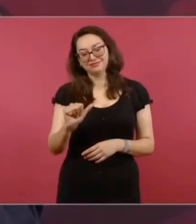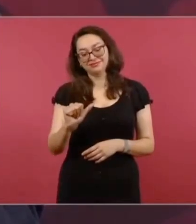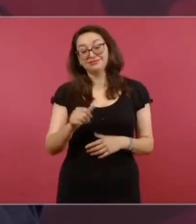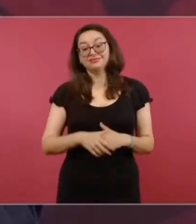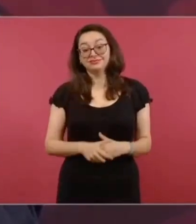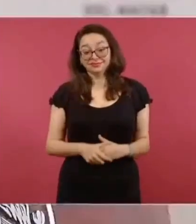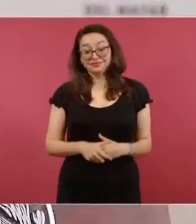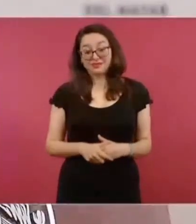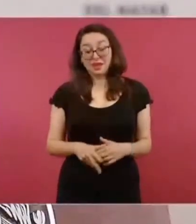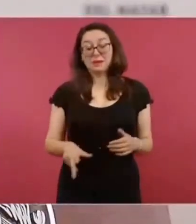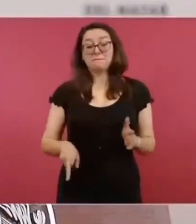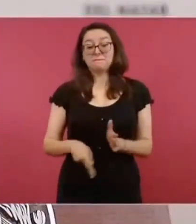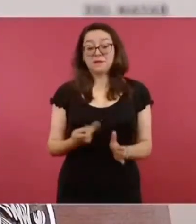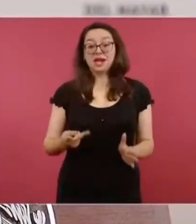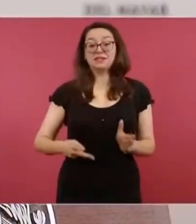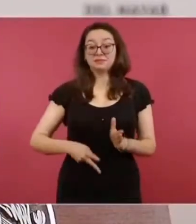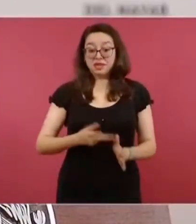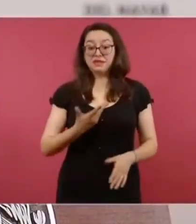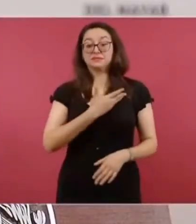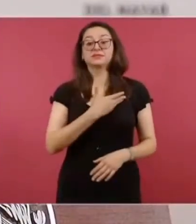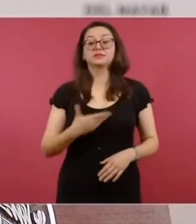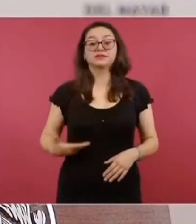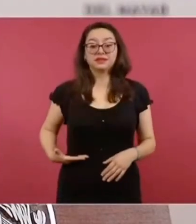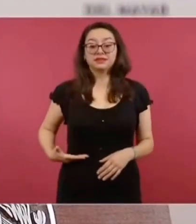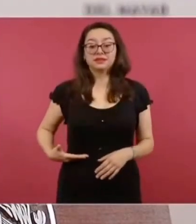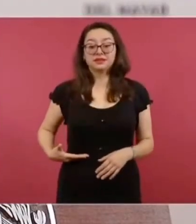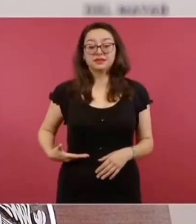que es 11 veces presidente de México.